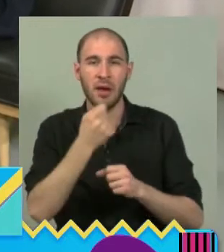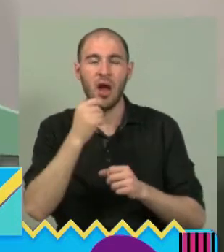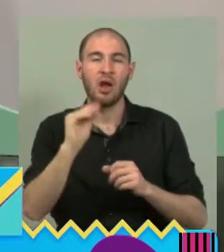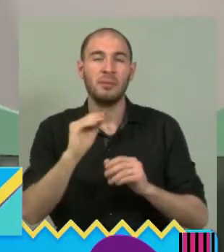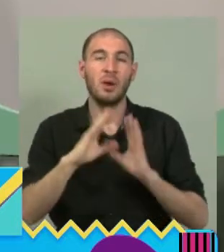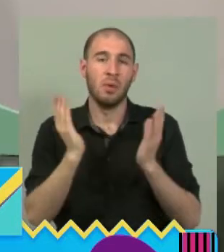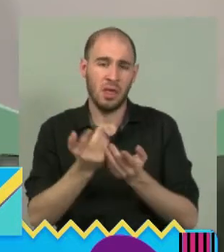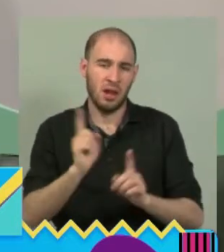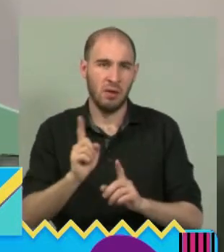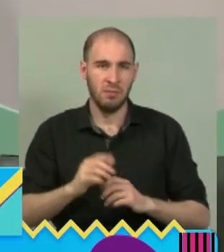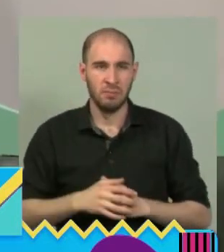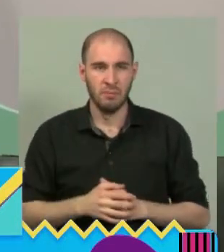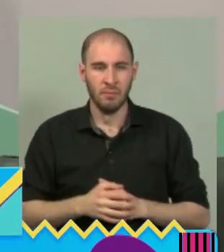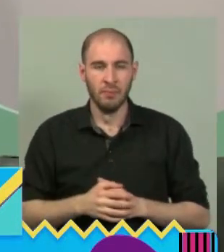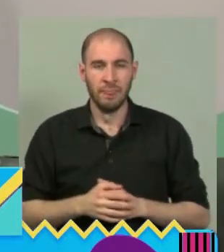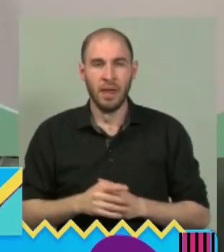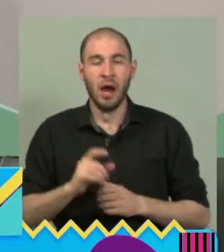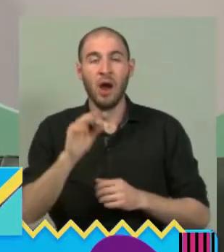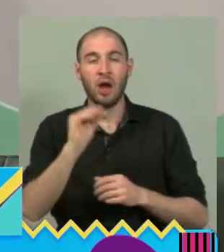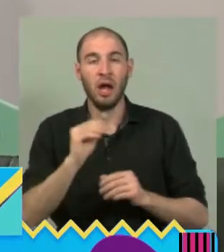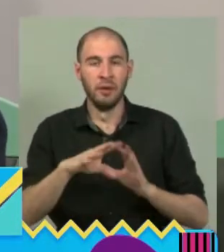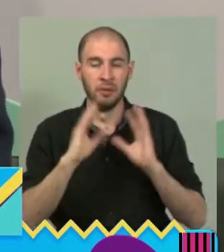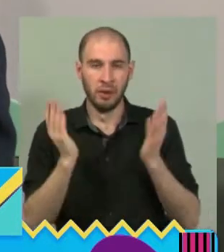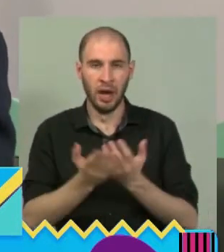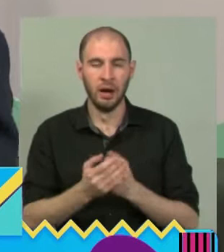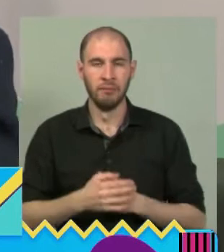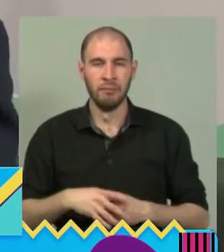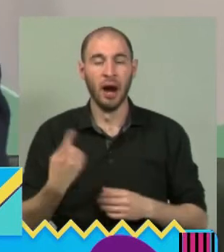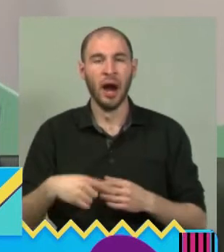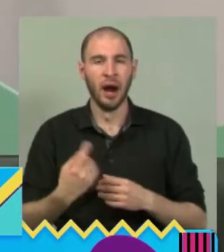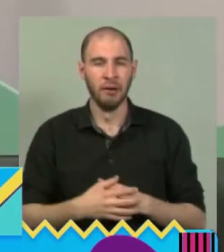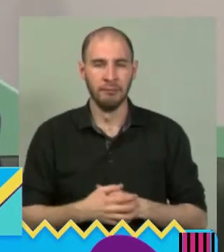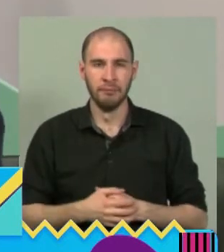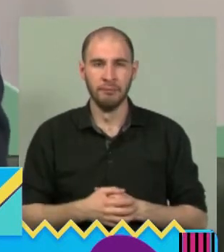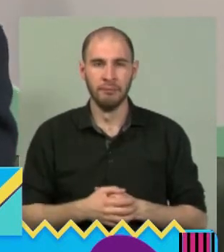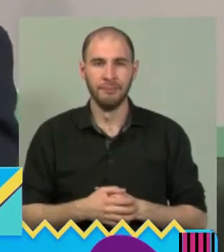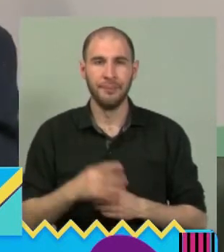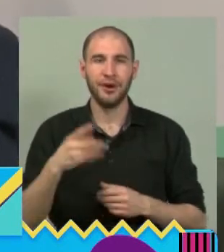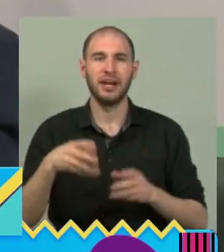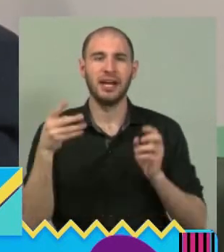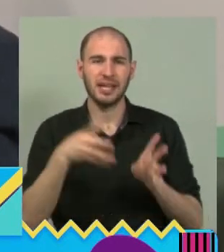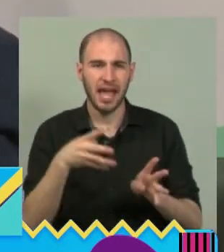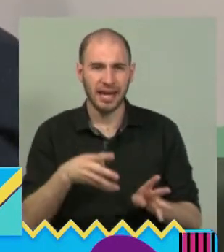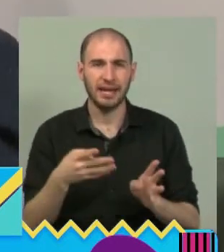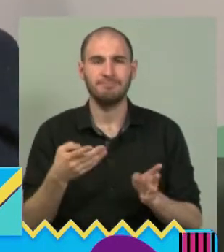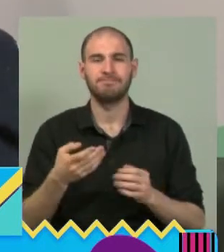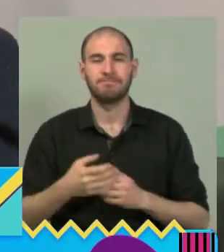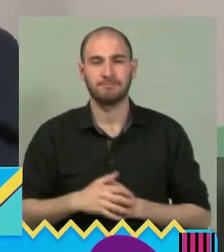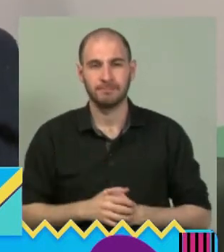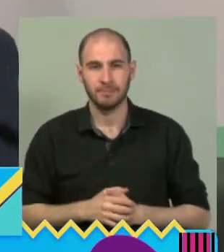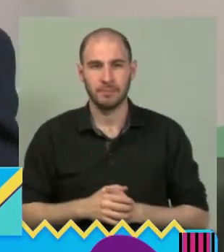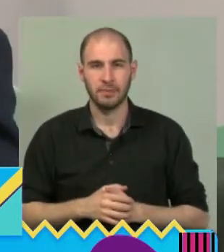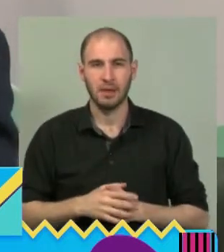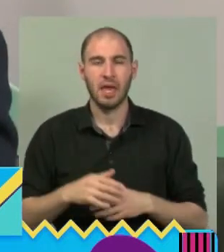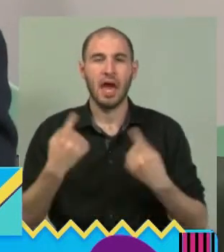contaminación del mundo en absoluto. Es decir, la contaminación del mundo pasa por las guerras, pasa por